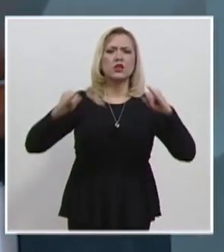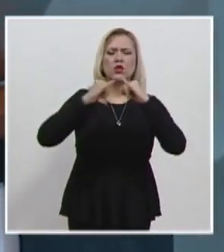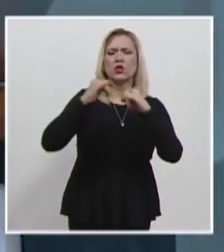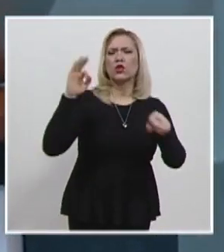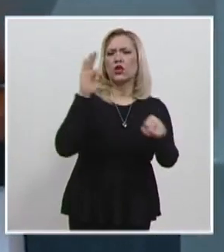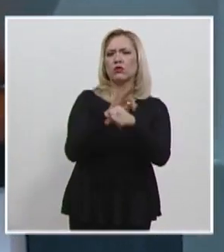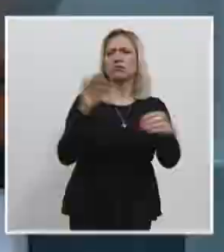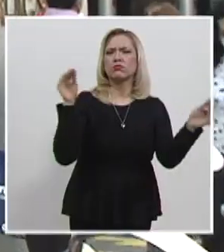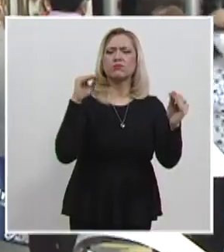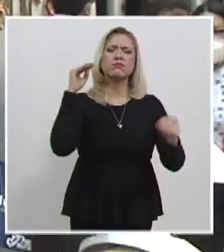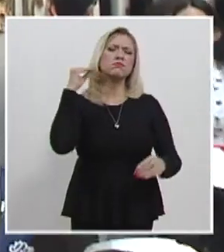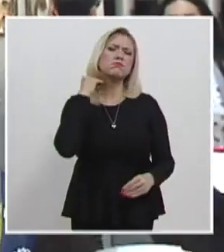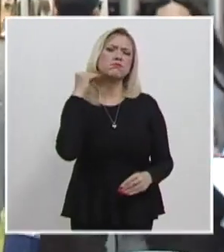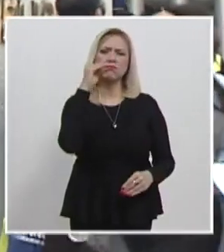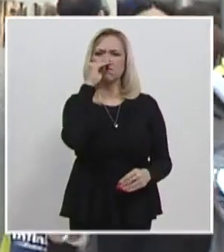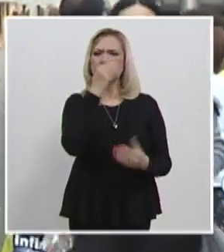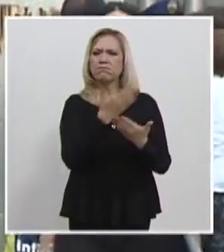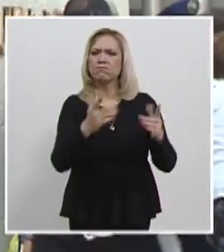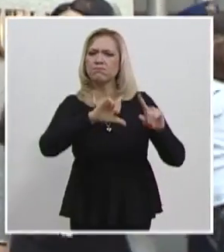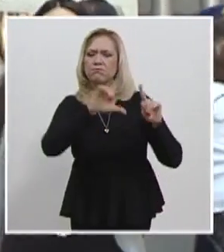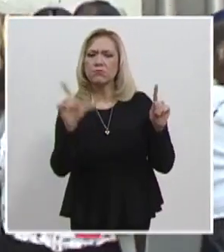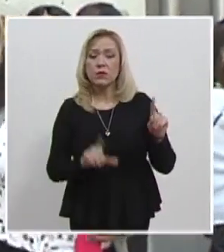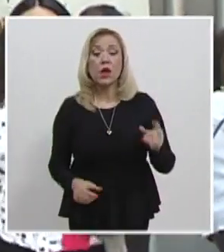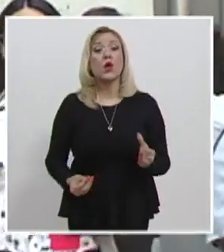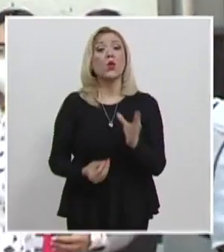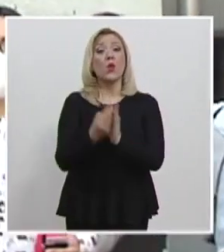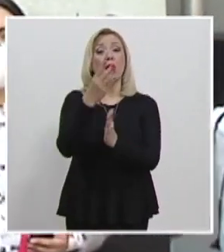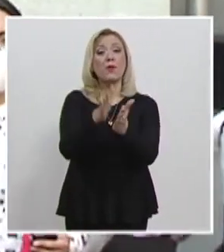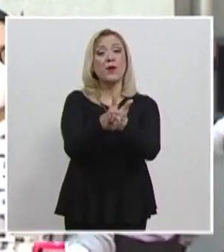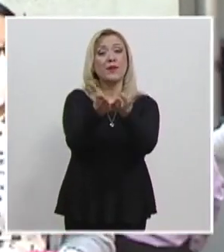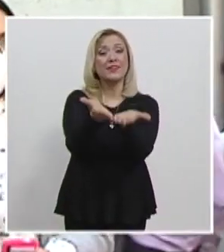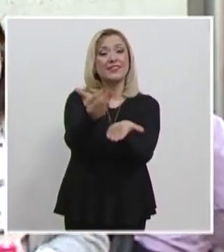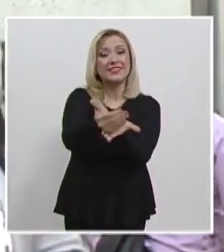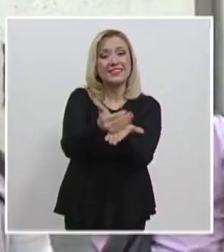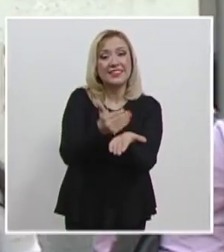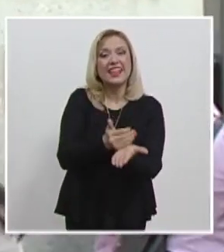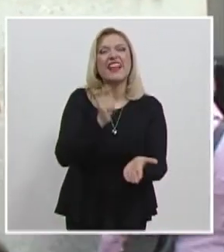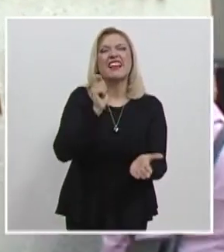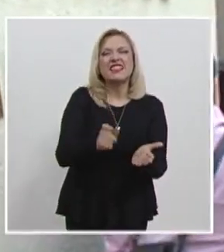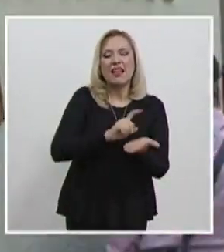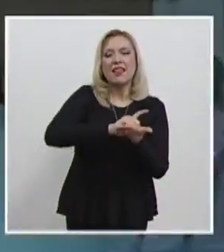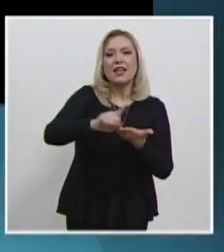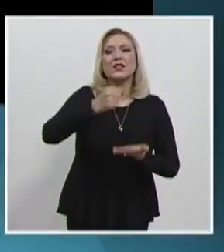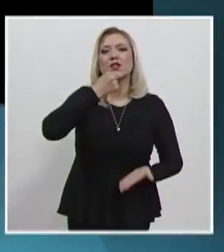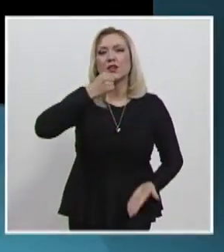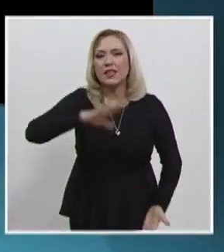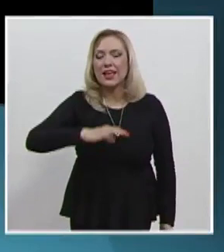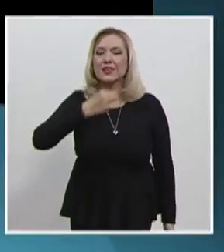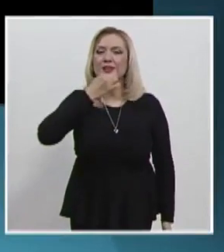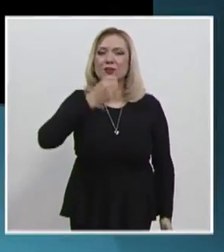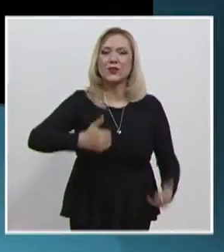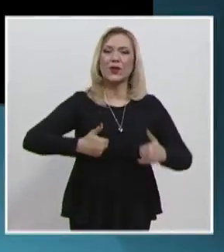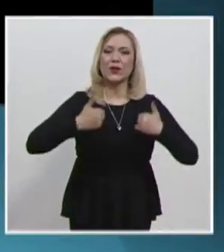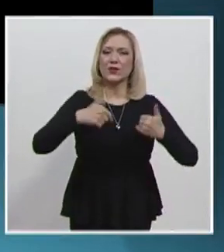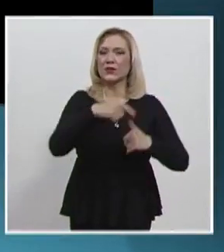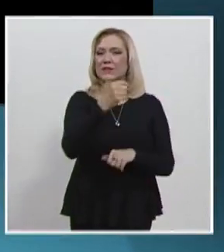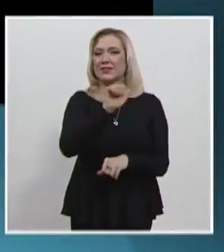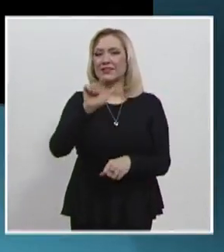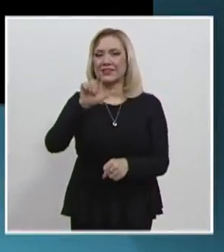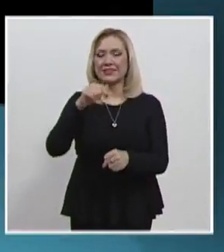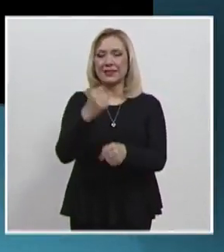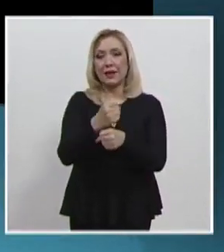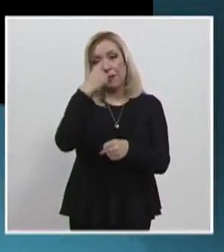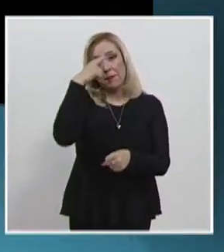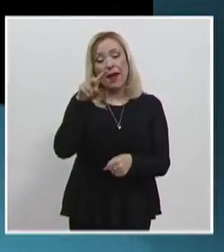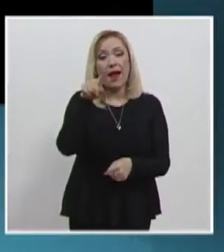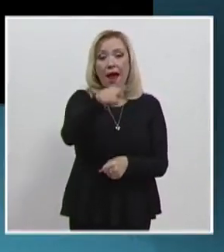Federal dio a conocer la cartilla de derechos de niñas niños y adolescentes Busca visibilizar los derechos de este sector